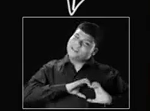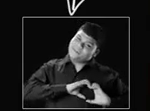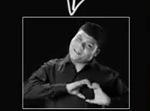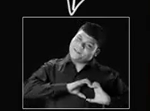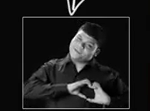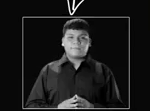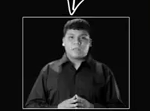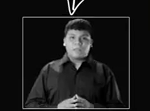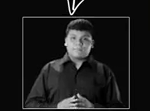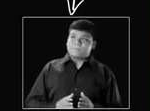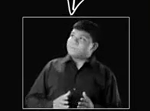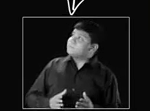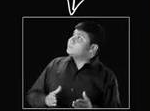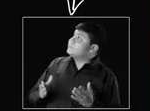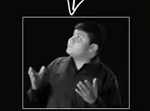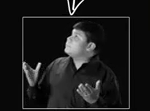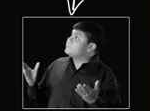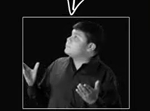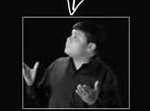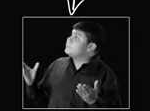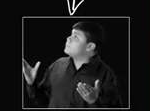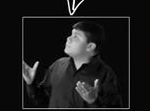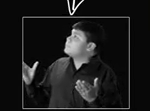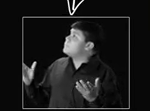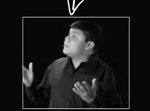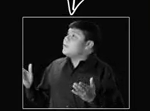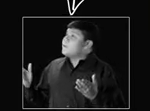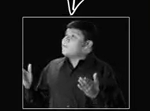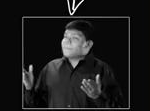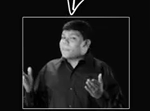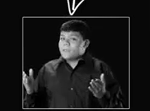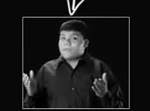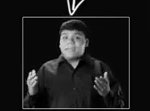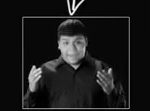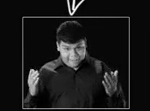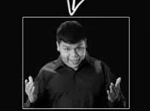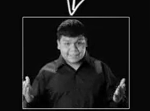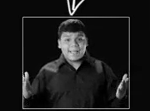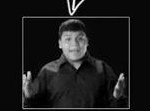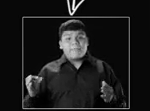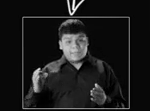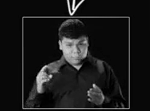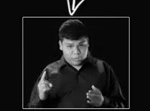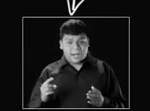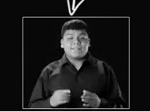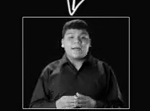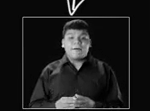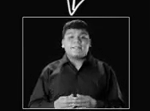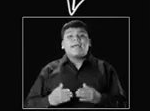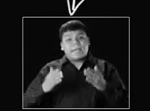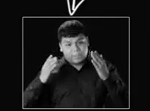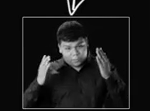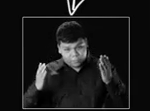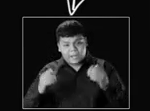nuestros sentimientos. A la chingada con su jueguito de guiones políticamente correctos. Ya basta de simular las